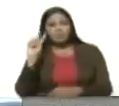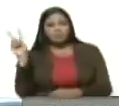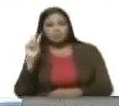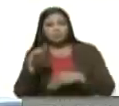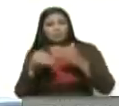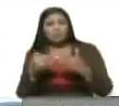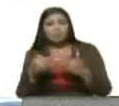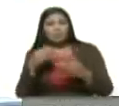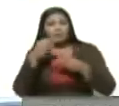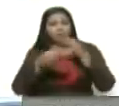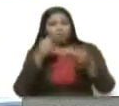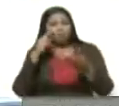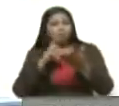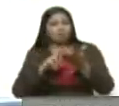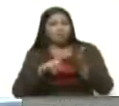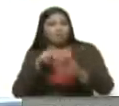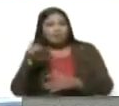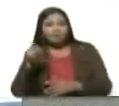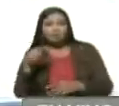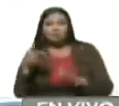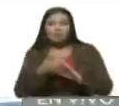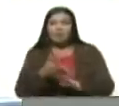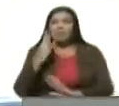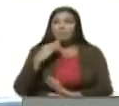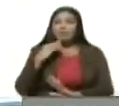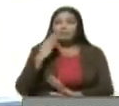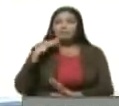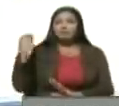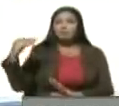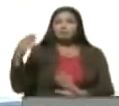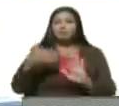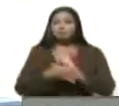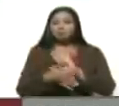haciendo realidad aquello de que experiencia y juventud,